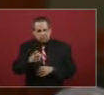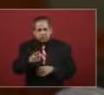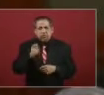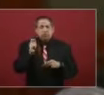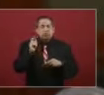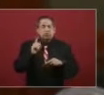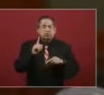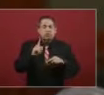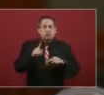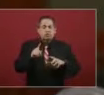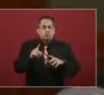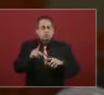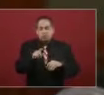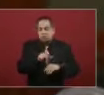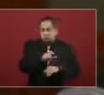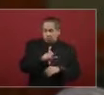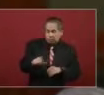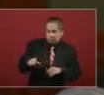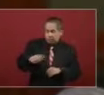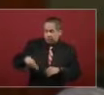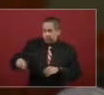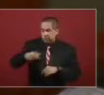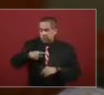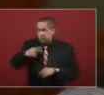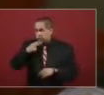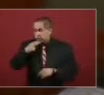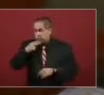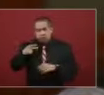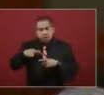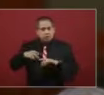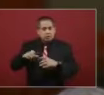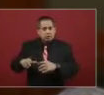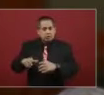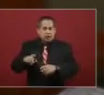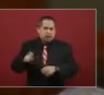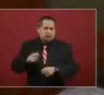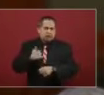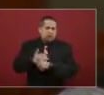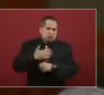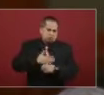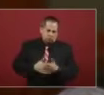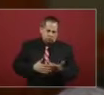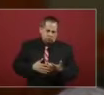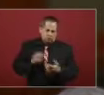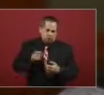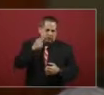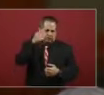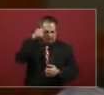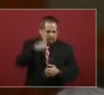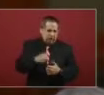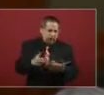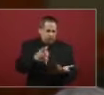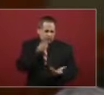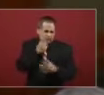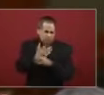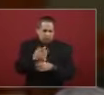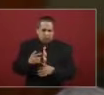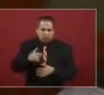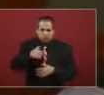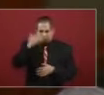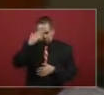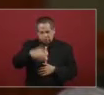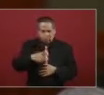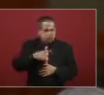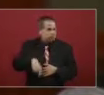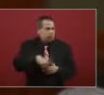quitarle o no pagarle su sueldo a los empleados es injusto y es hasta un pecado, señor. Y yo sé que contra